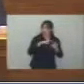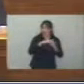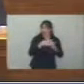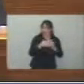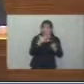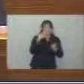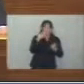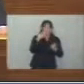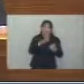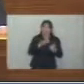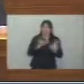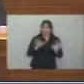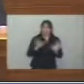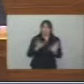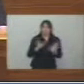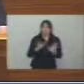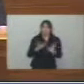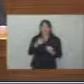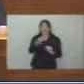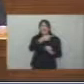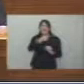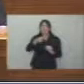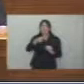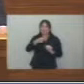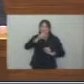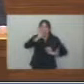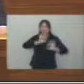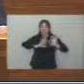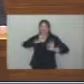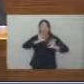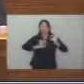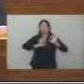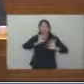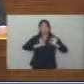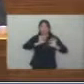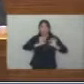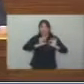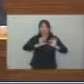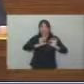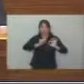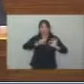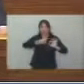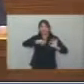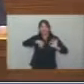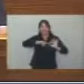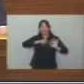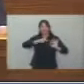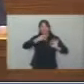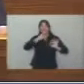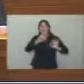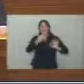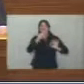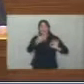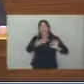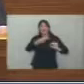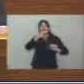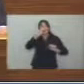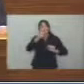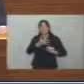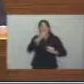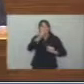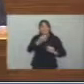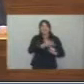frecuente. El 100% manifestamos nuestro interés y nuestra voluntad de que Asturias